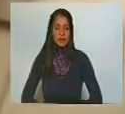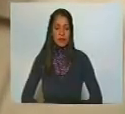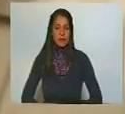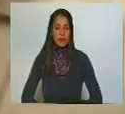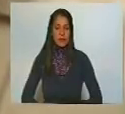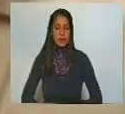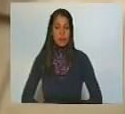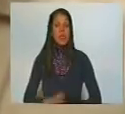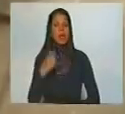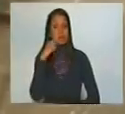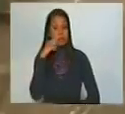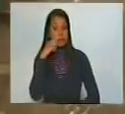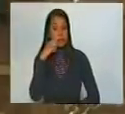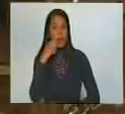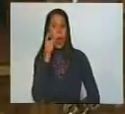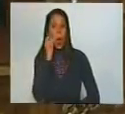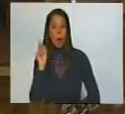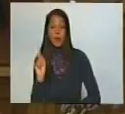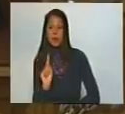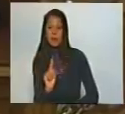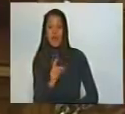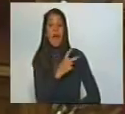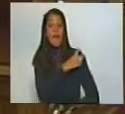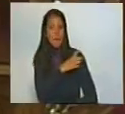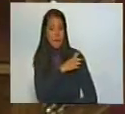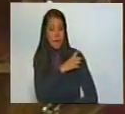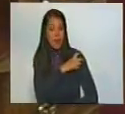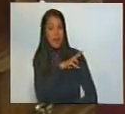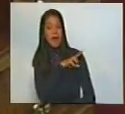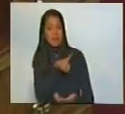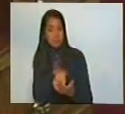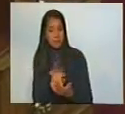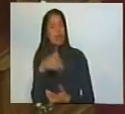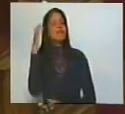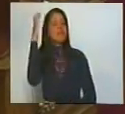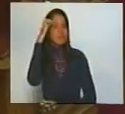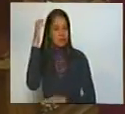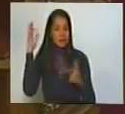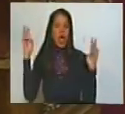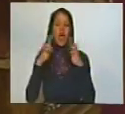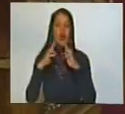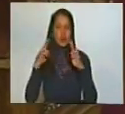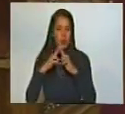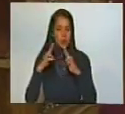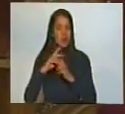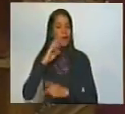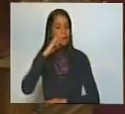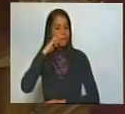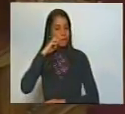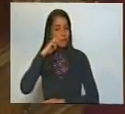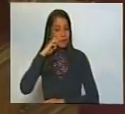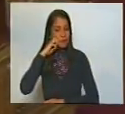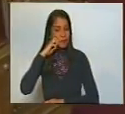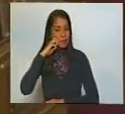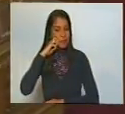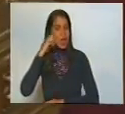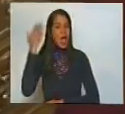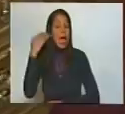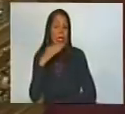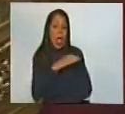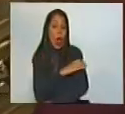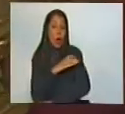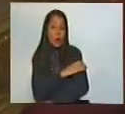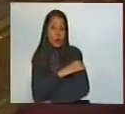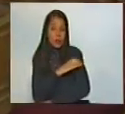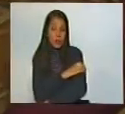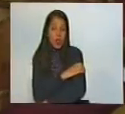Aquí está Fernando también, ¿no? Que sabe bien esta historia también. Ser detenido en la época de Pérez